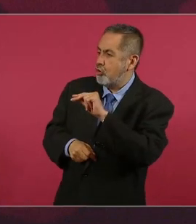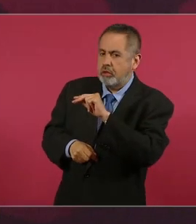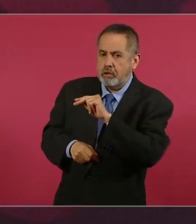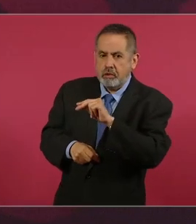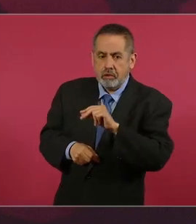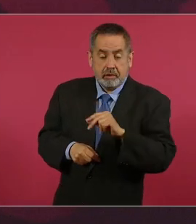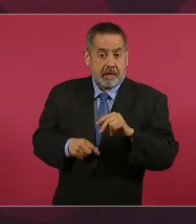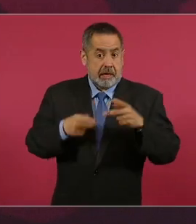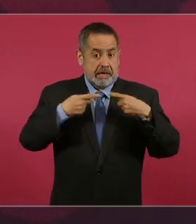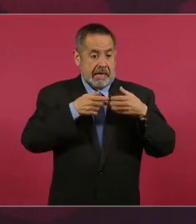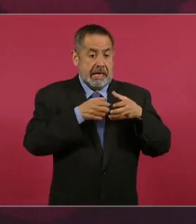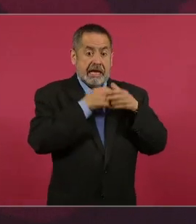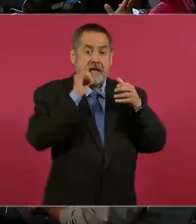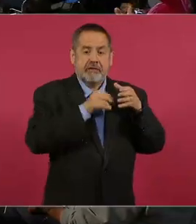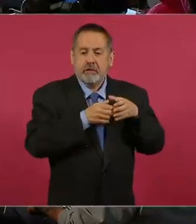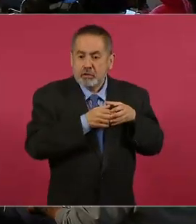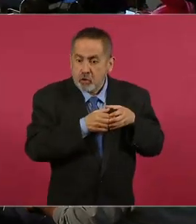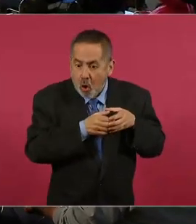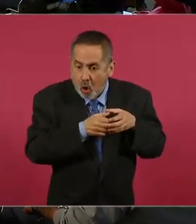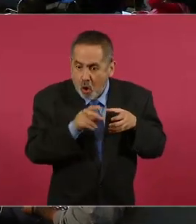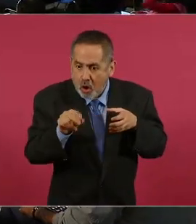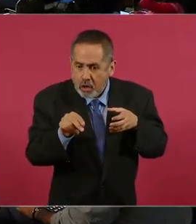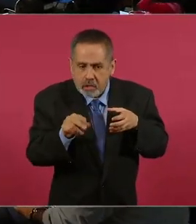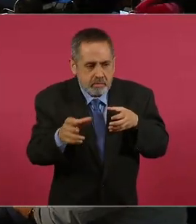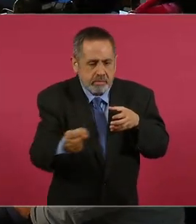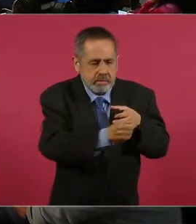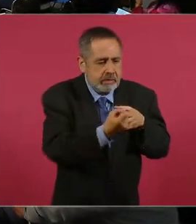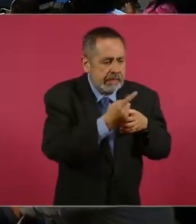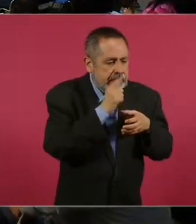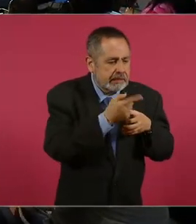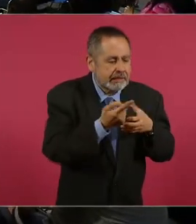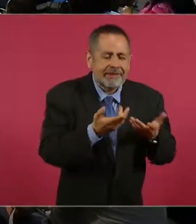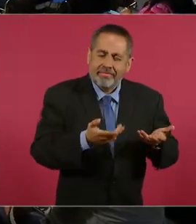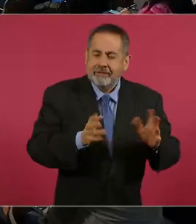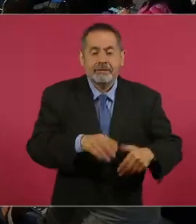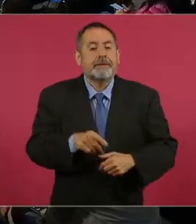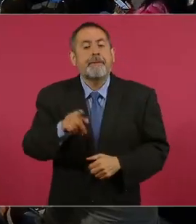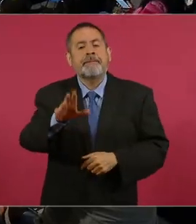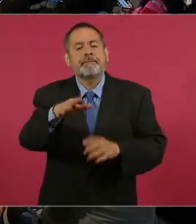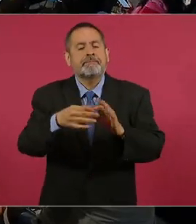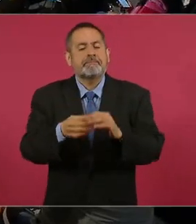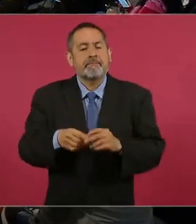¿Qué te crees? Gracias, presidente. Y nada más para concluir ya.